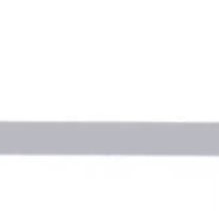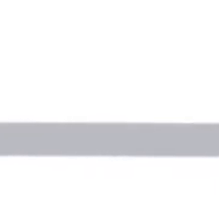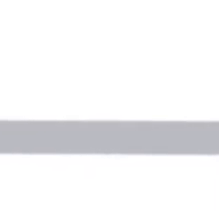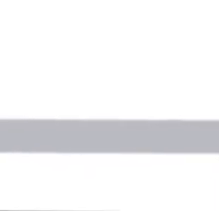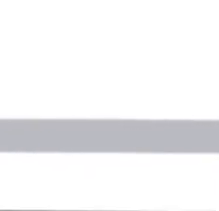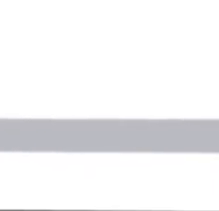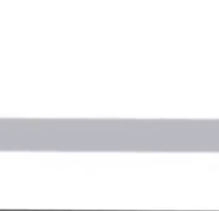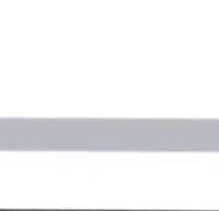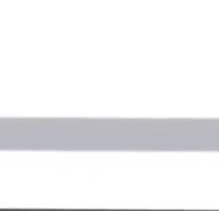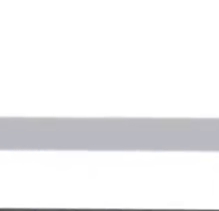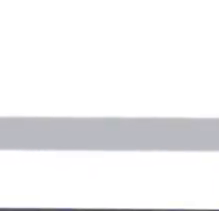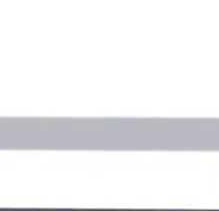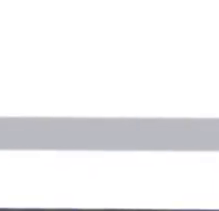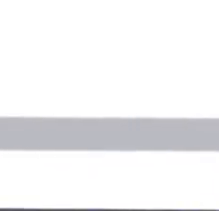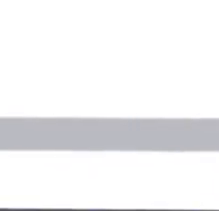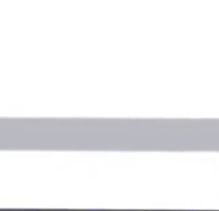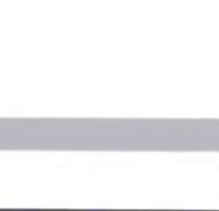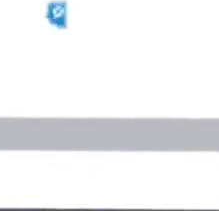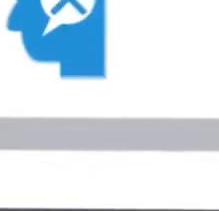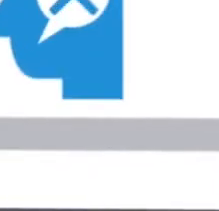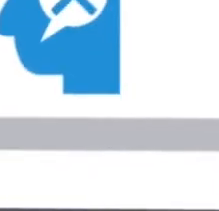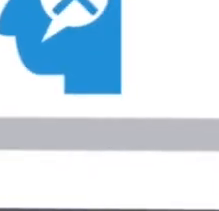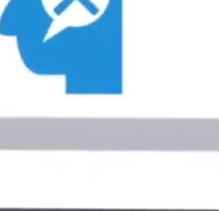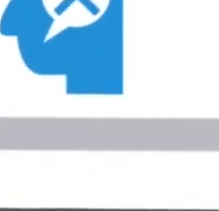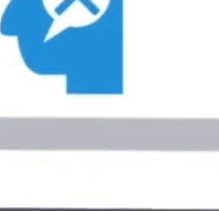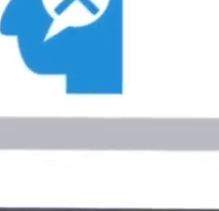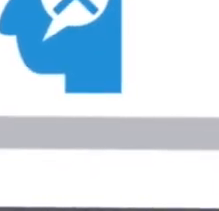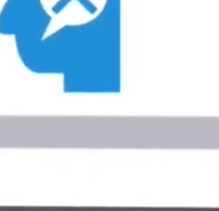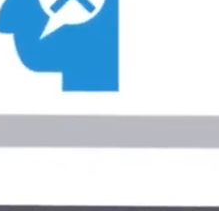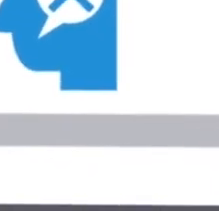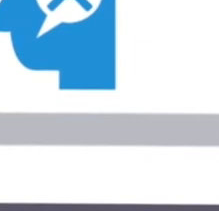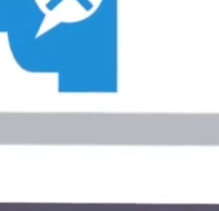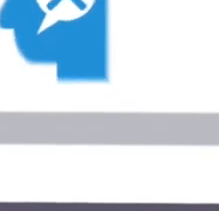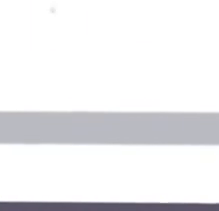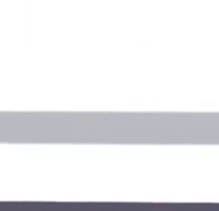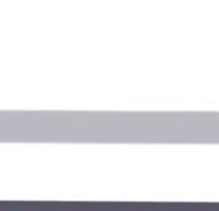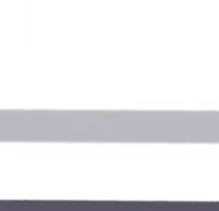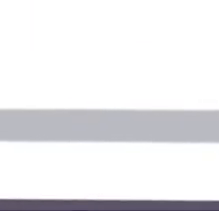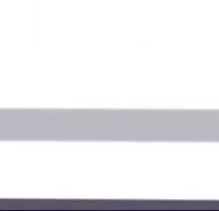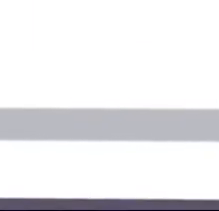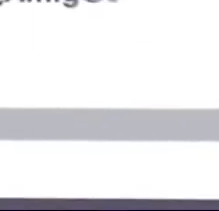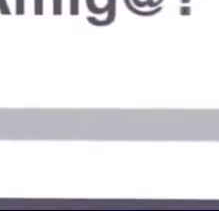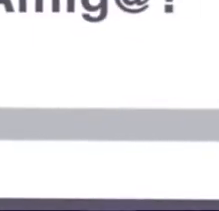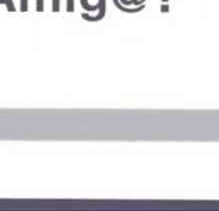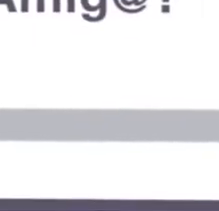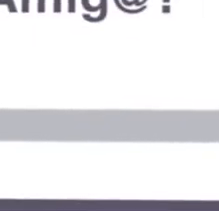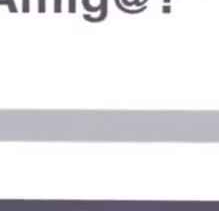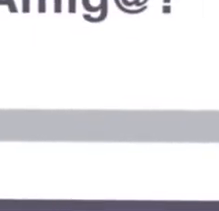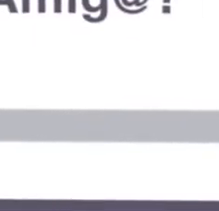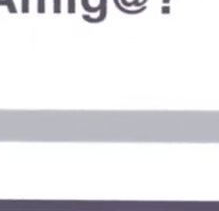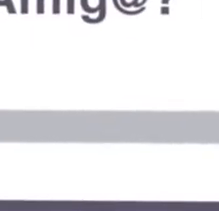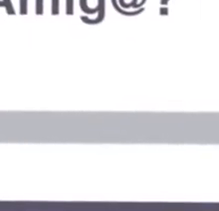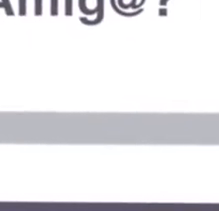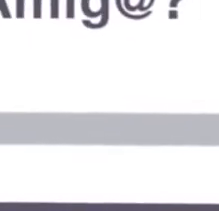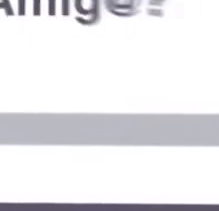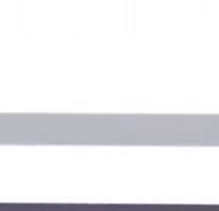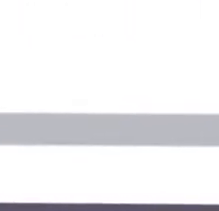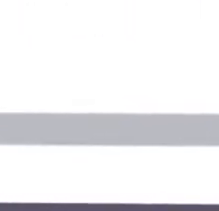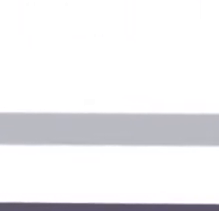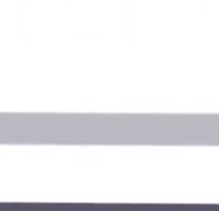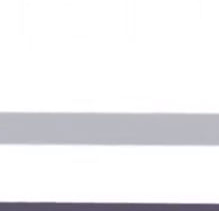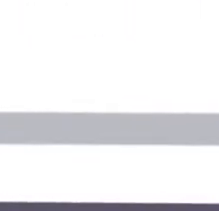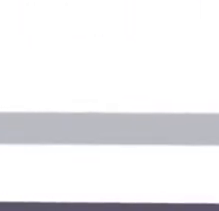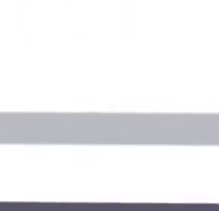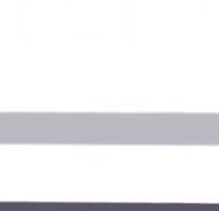Por su parte, la arroba es un símbolo, es decir, un elemento ajeno al sistema de los signos propiamente lingüísticos. Su oralización en voz